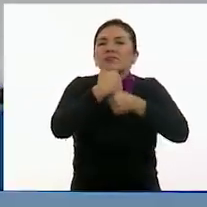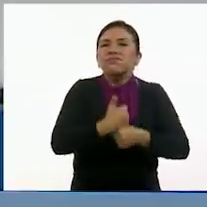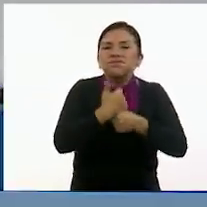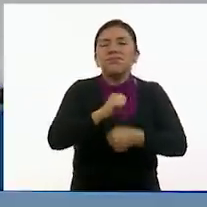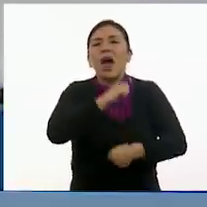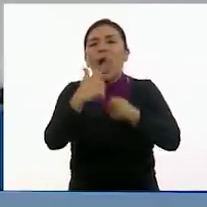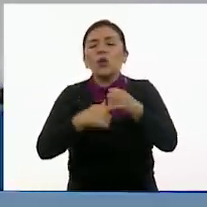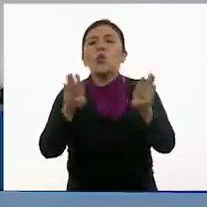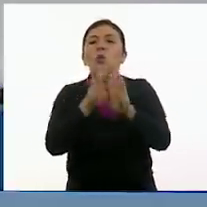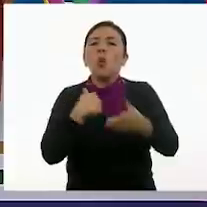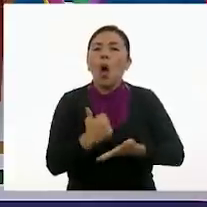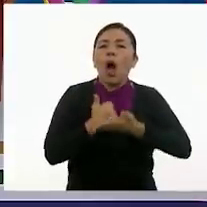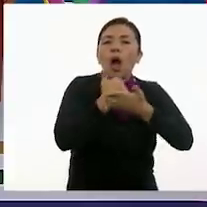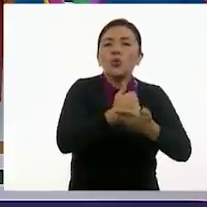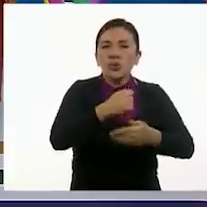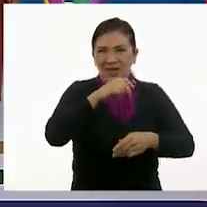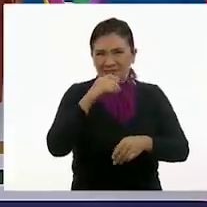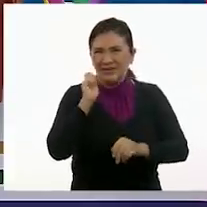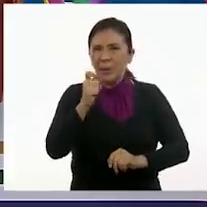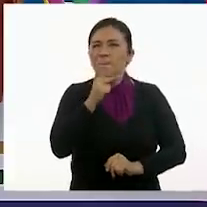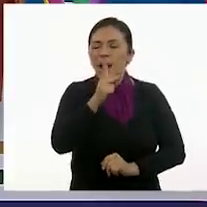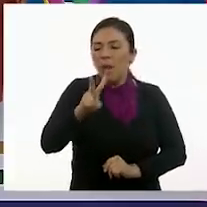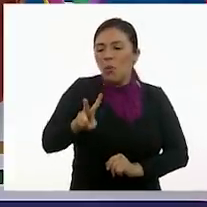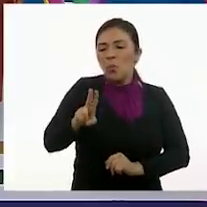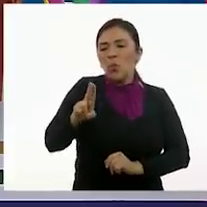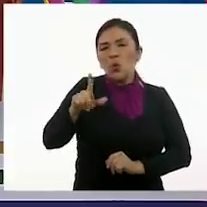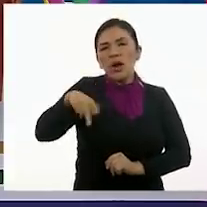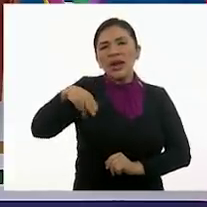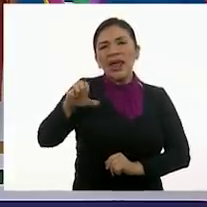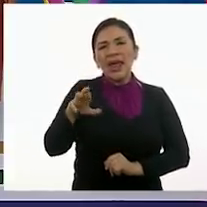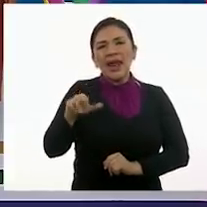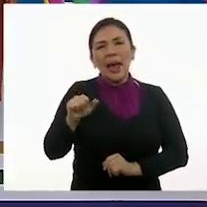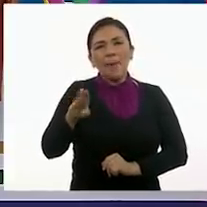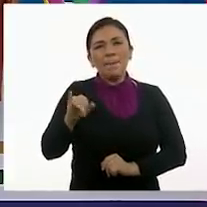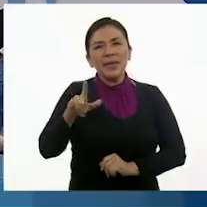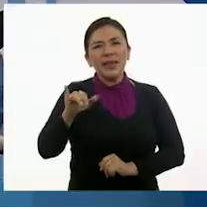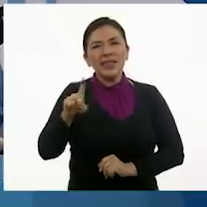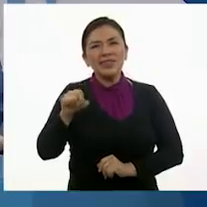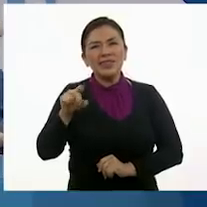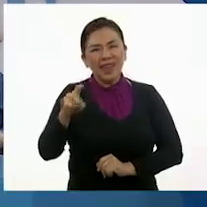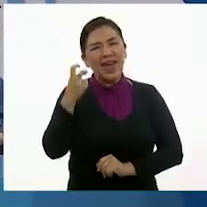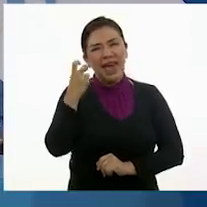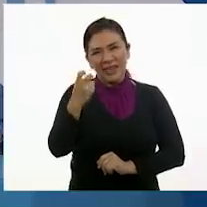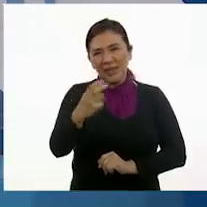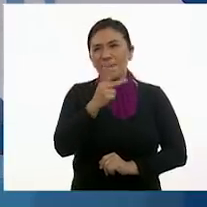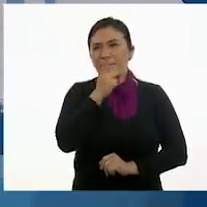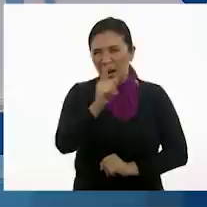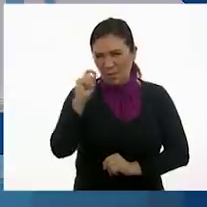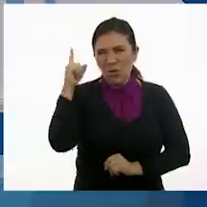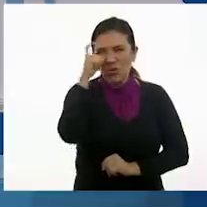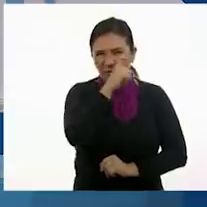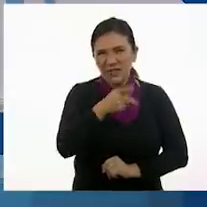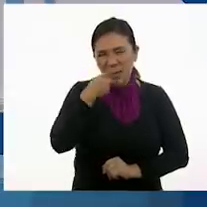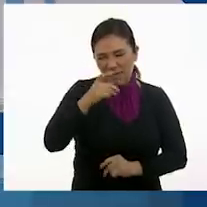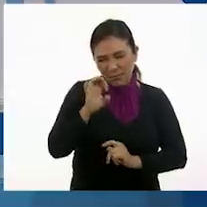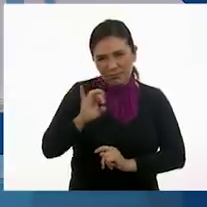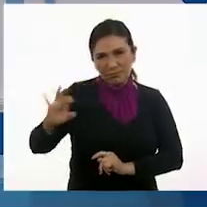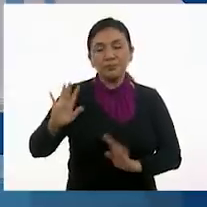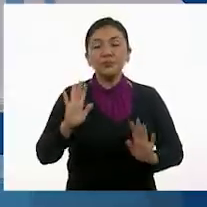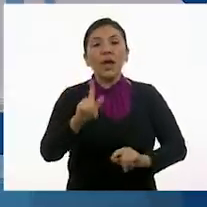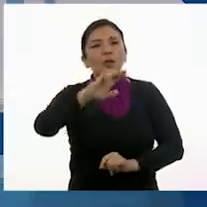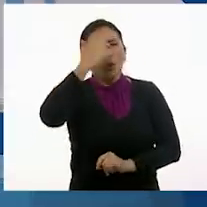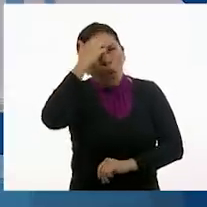vulnerabilidad. Exacto, esa palabrita que te cuesta un poquito de trabajo. Sí. ¿Se acuerdan de algo más?